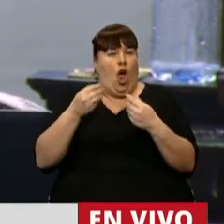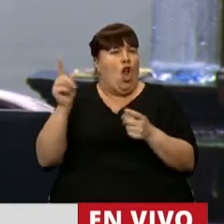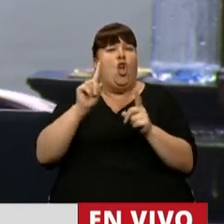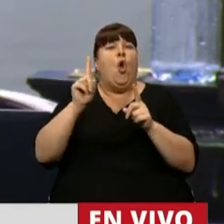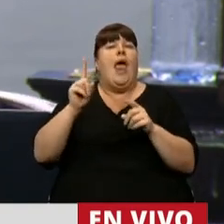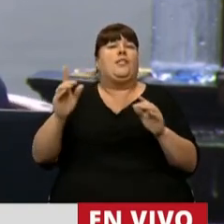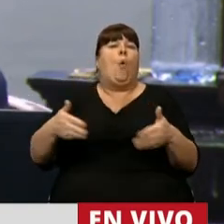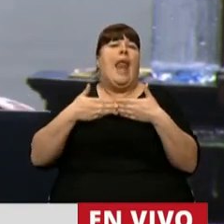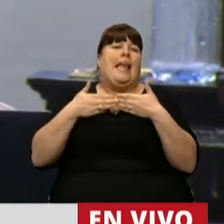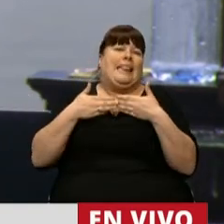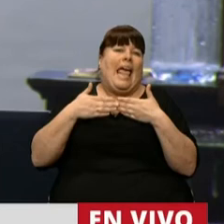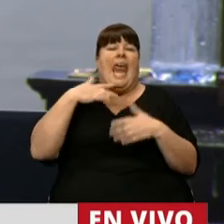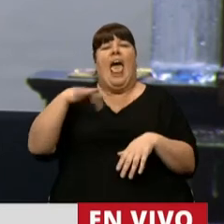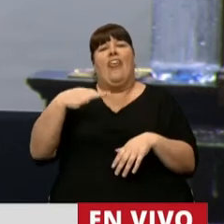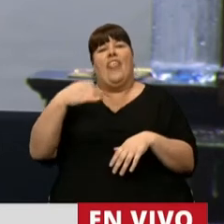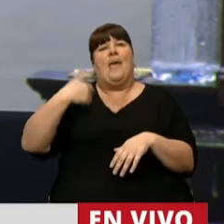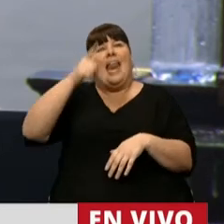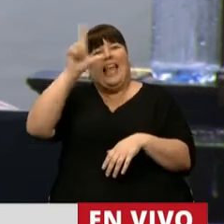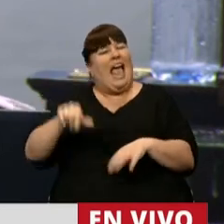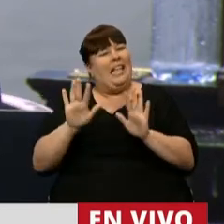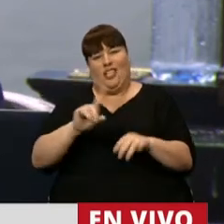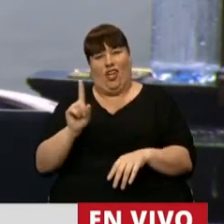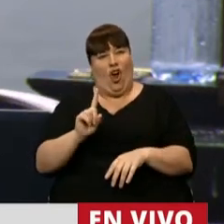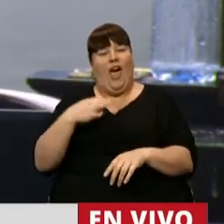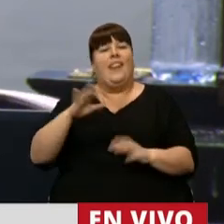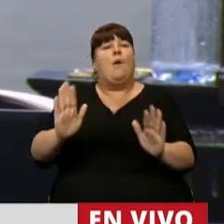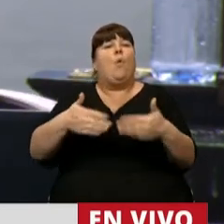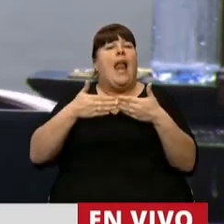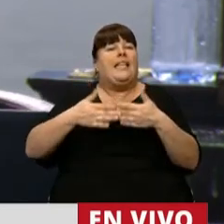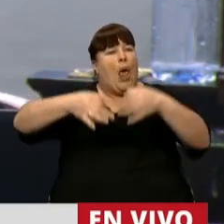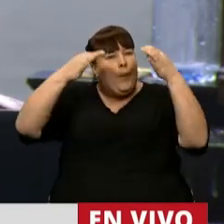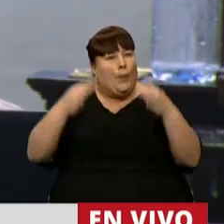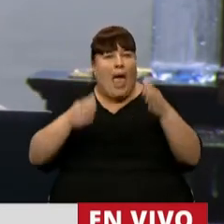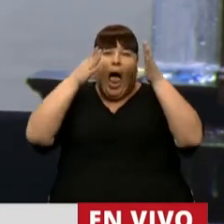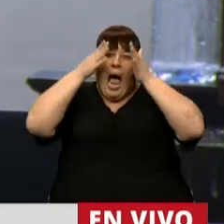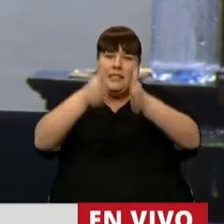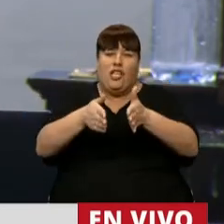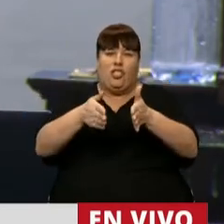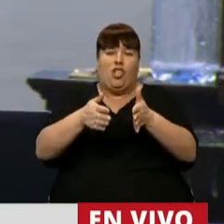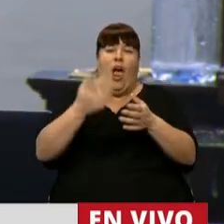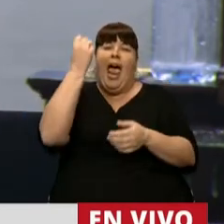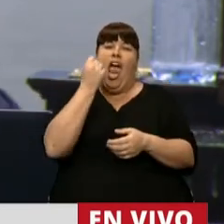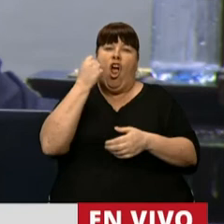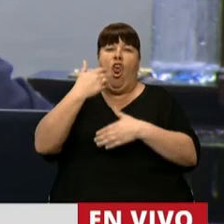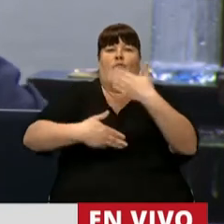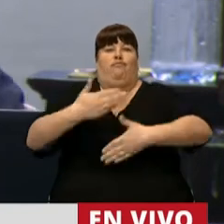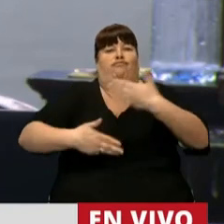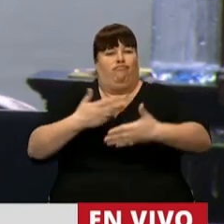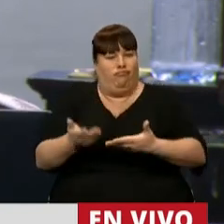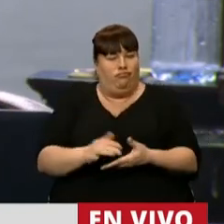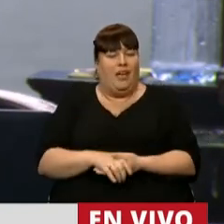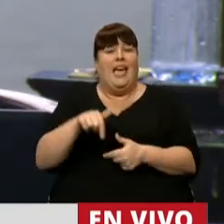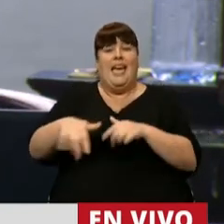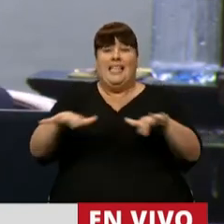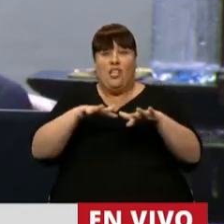era la cuarentena boba la que se debía implementar en la República Argentina. Era una cuarentena inteligente, focalizada y con una economía funcionando. Y en